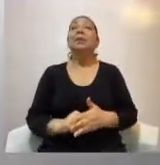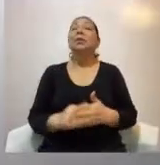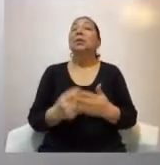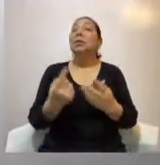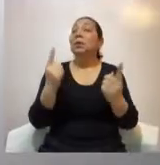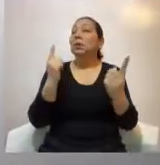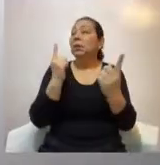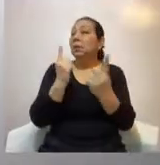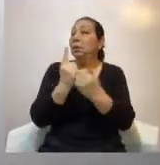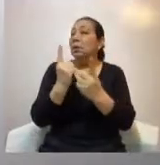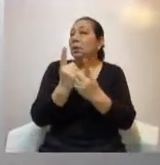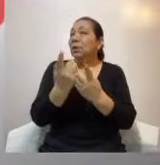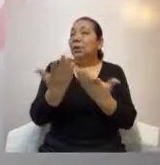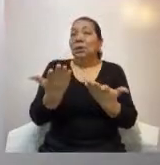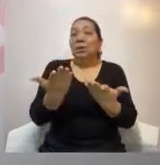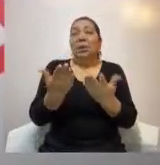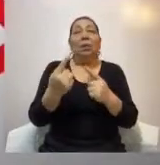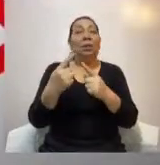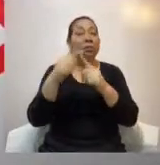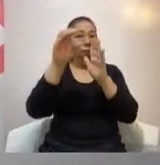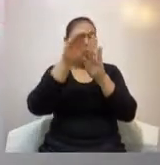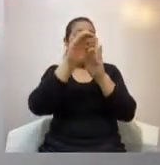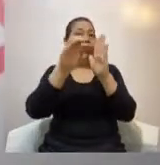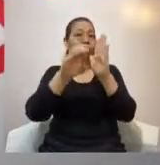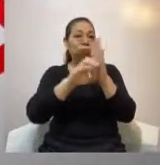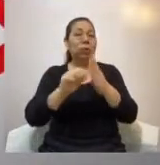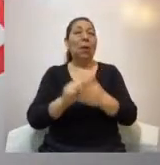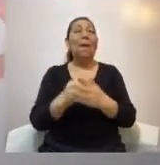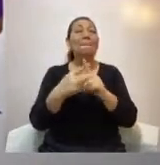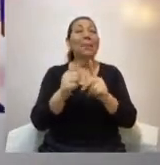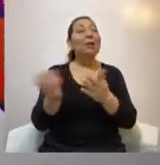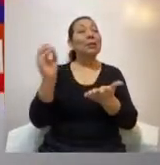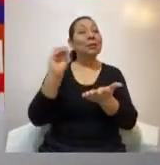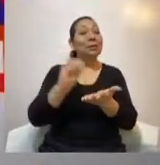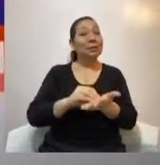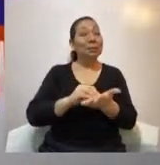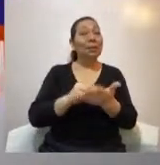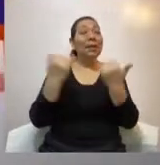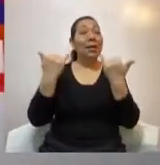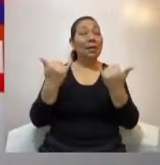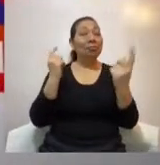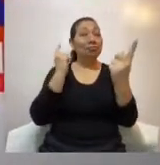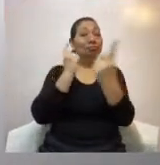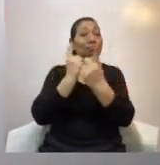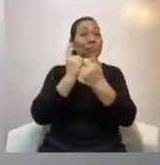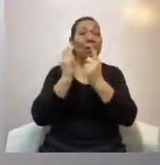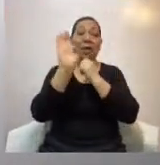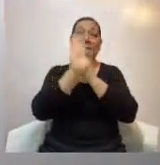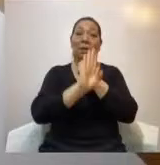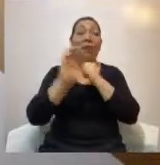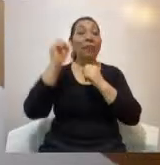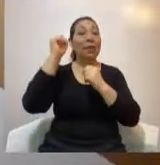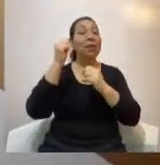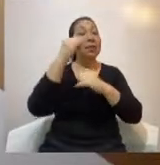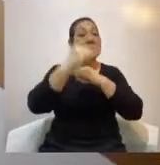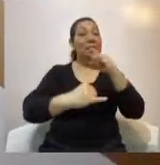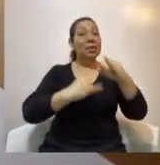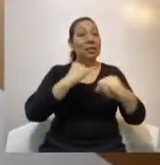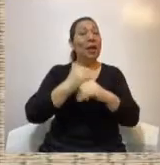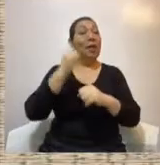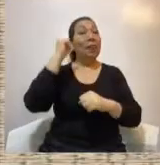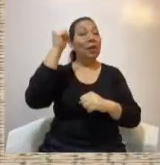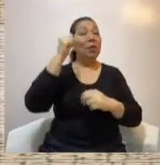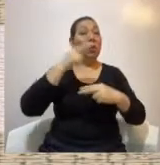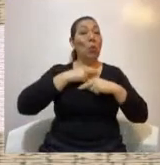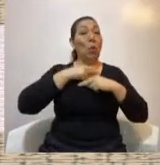discriminación encuentra un sustento constitucional, evidentemente, pero además que éste encuentra un respaldo desde el derecho